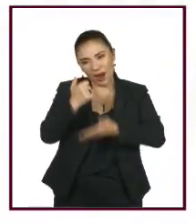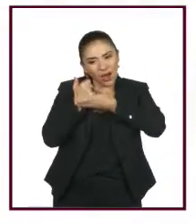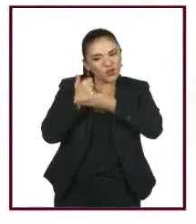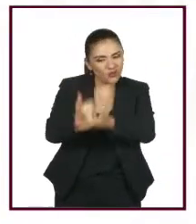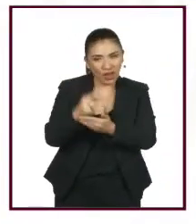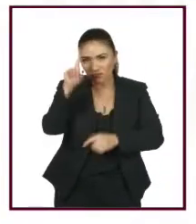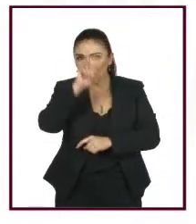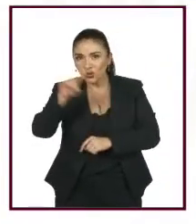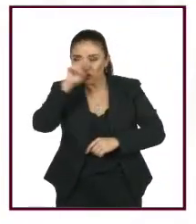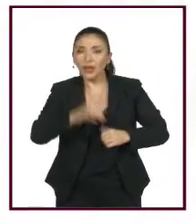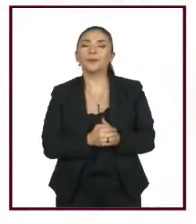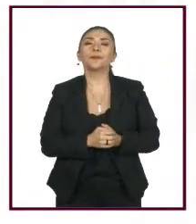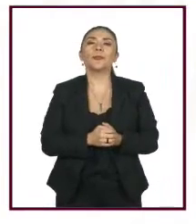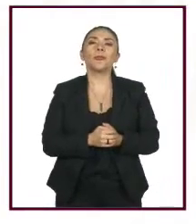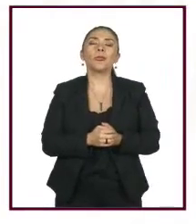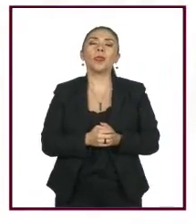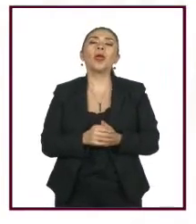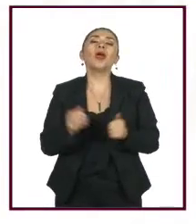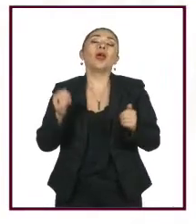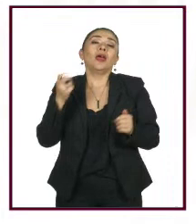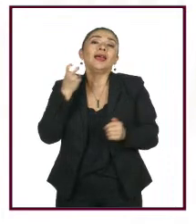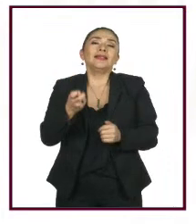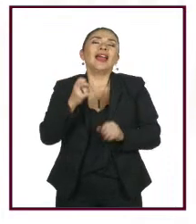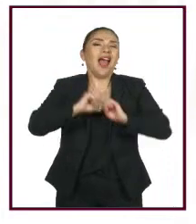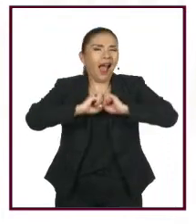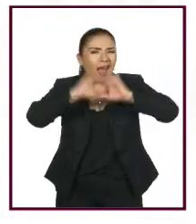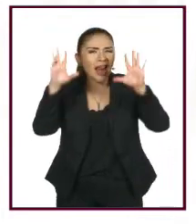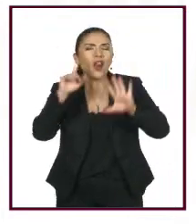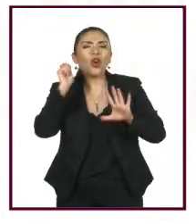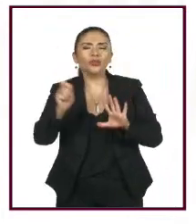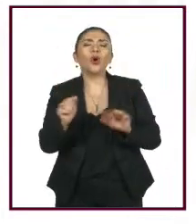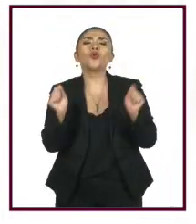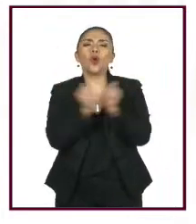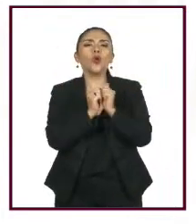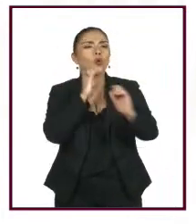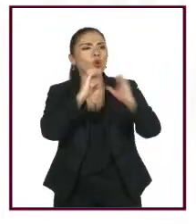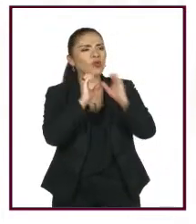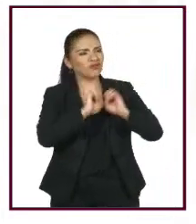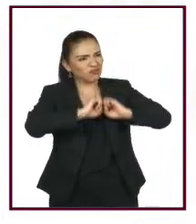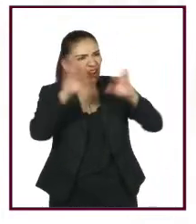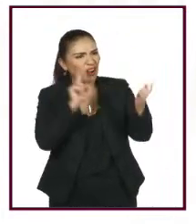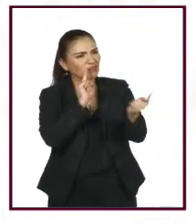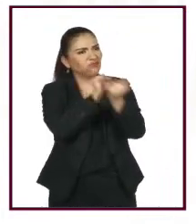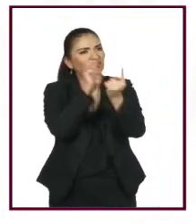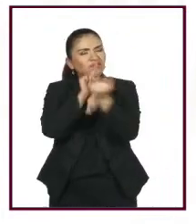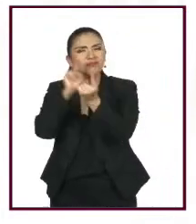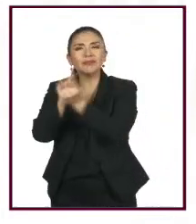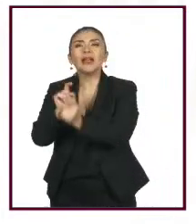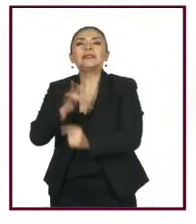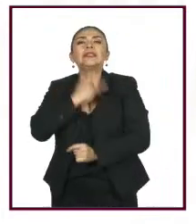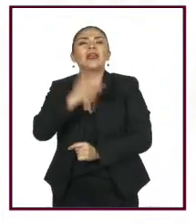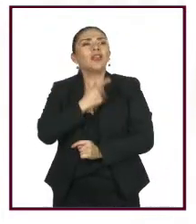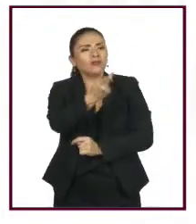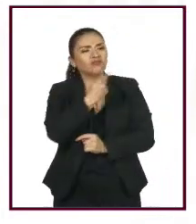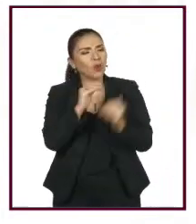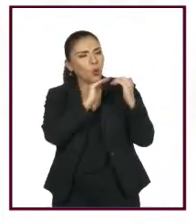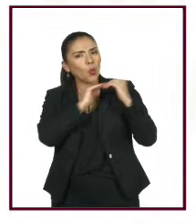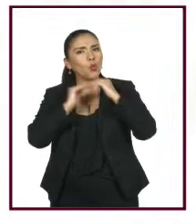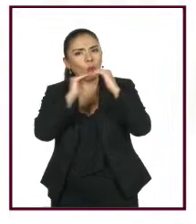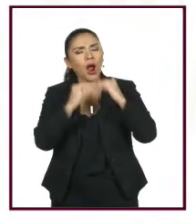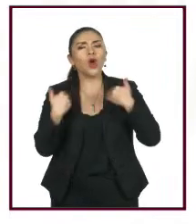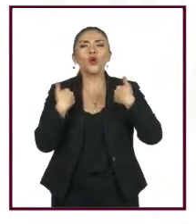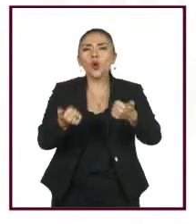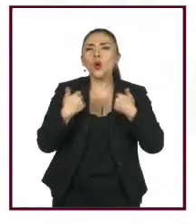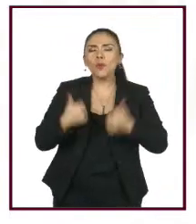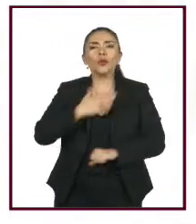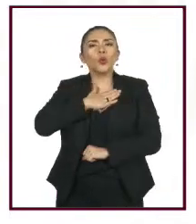intervenciones. Como la asertividad pues tiene que ver con la relación con los demás en un plano de igualdad, comprensión y de